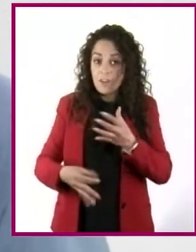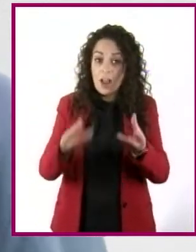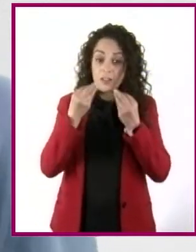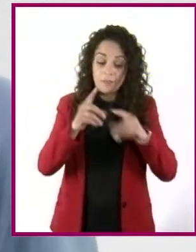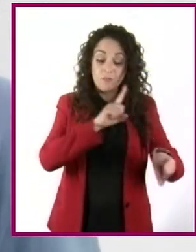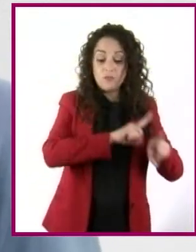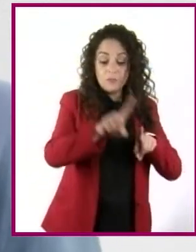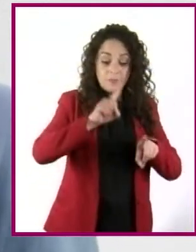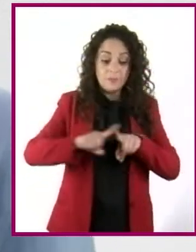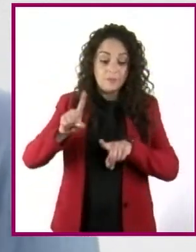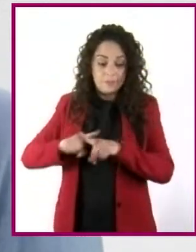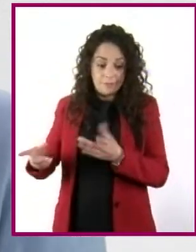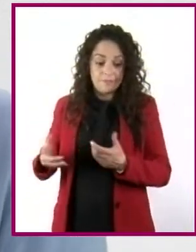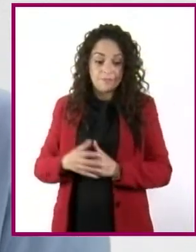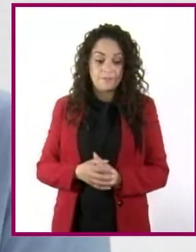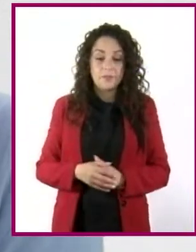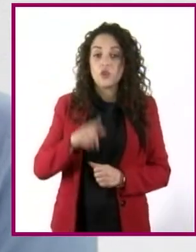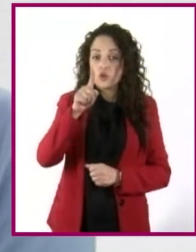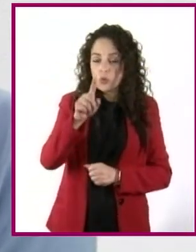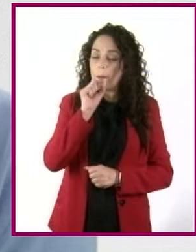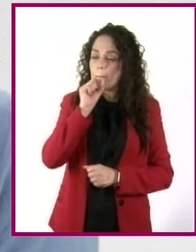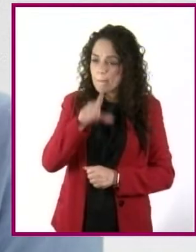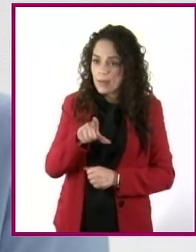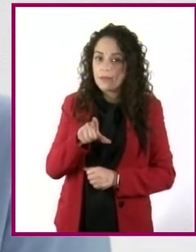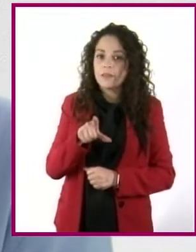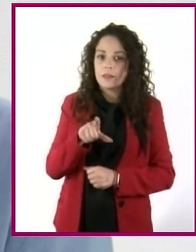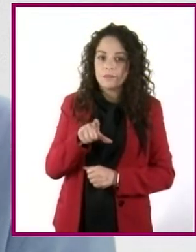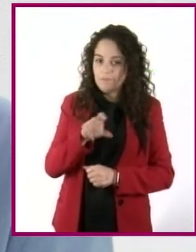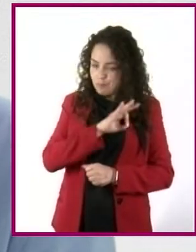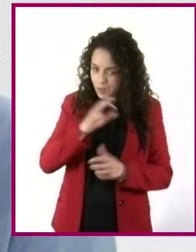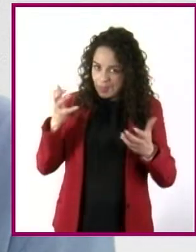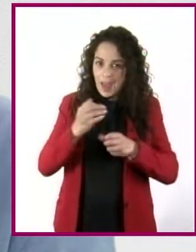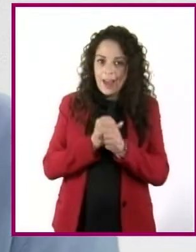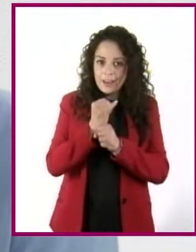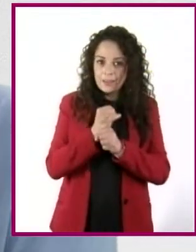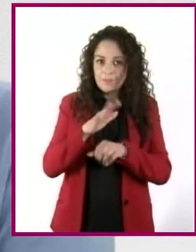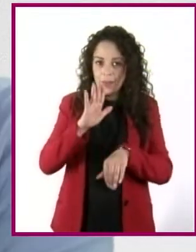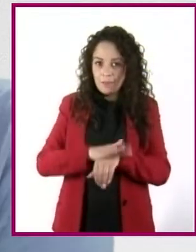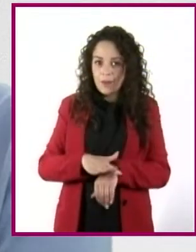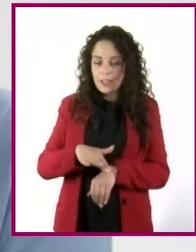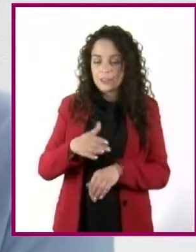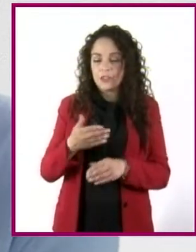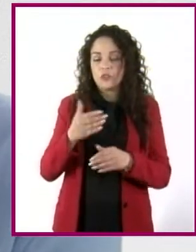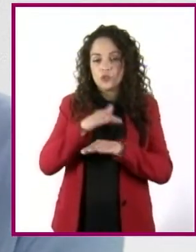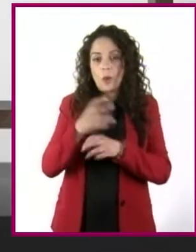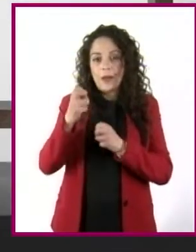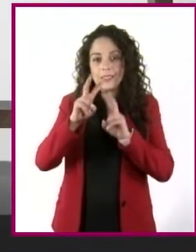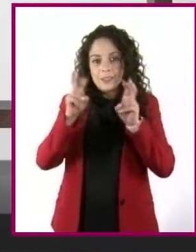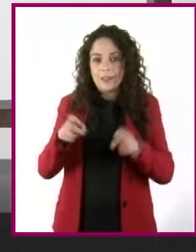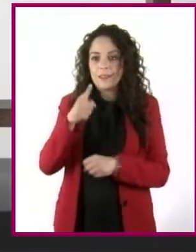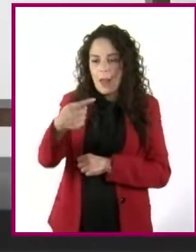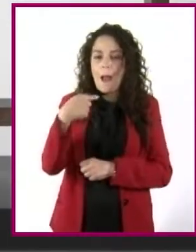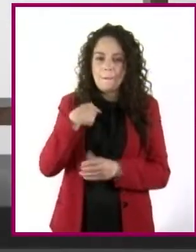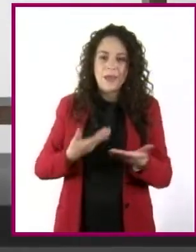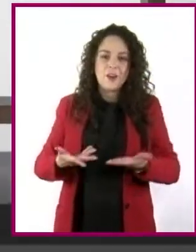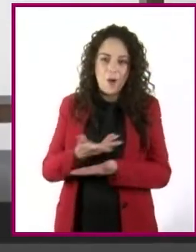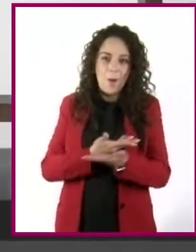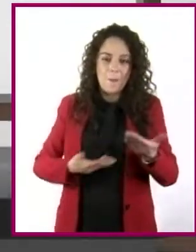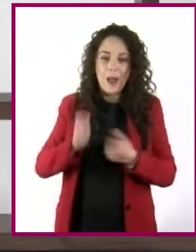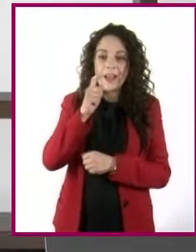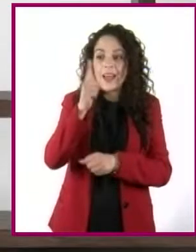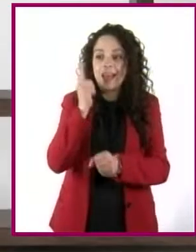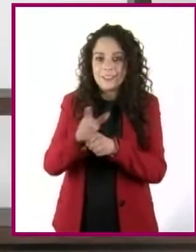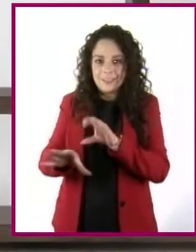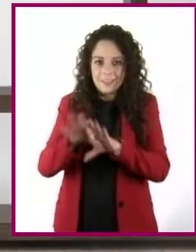diversas. Así que te invitamos a que tú también dediques un rato a investigar más sobre el tema y nos cuentes tus hallazgos. Haz este espacio con